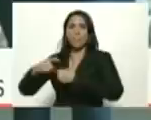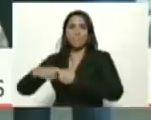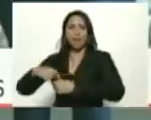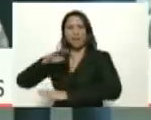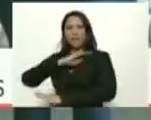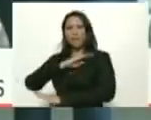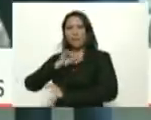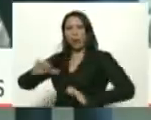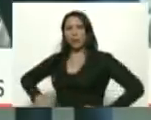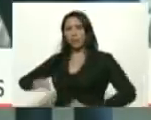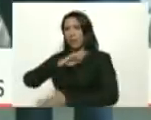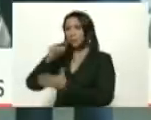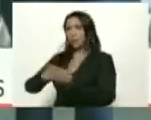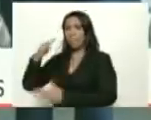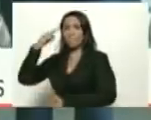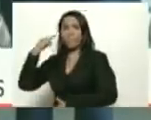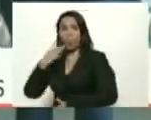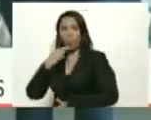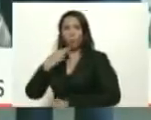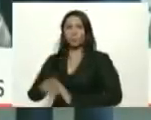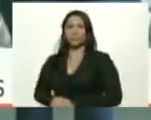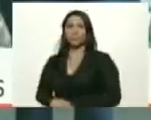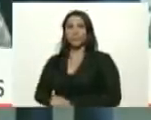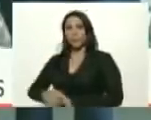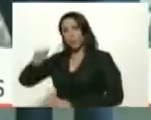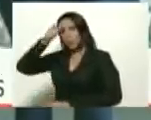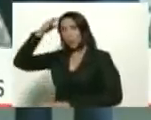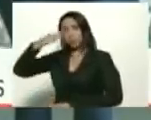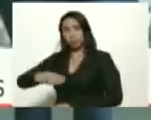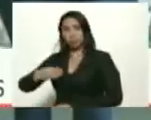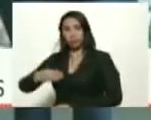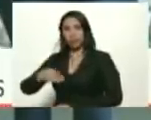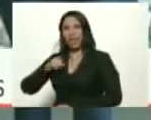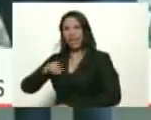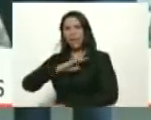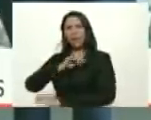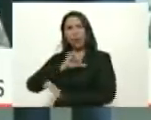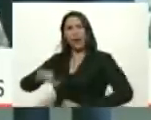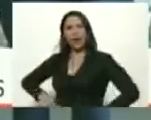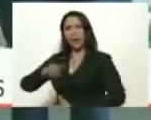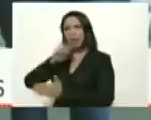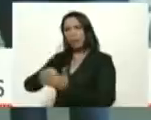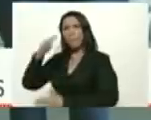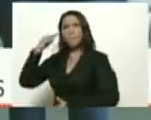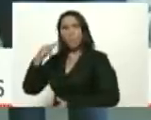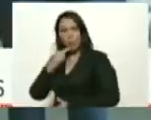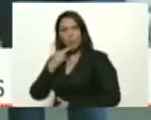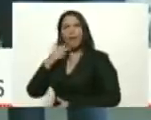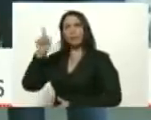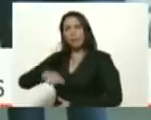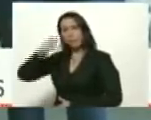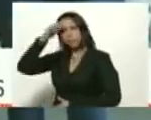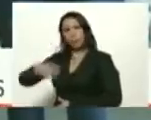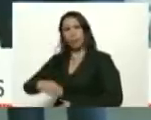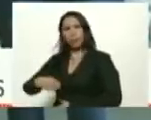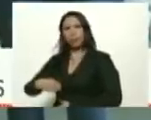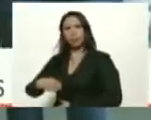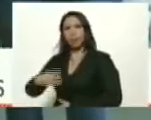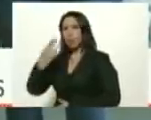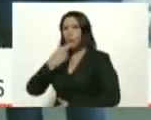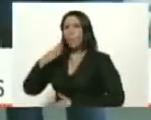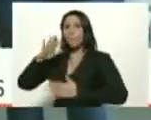Fuerza Armada Nacional Bolivariana, de la milicia. Es una fuerza armada y es una milicia también comprometida con